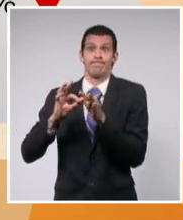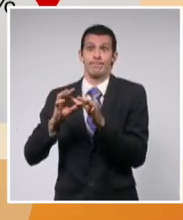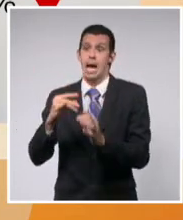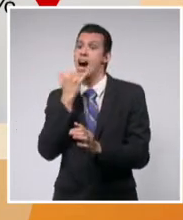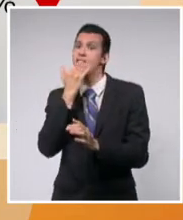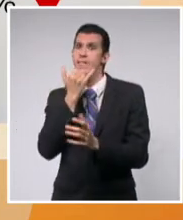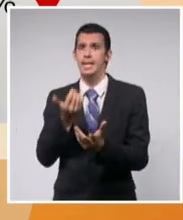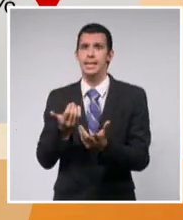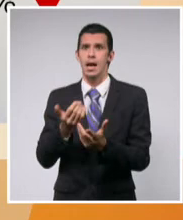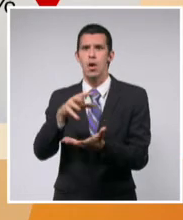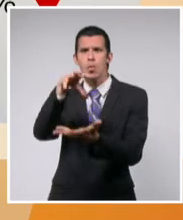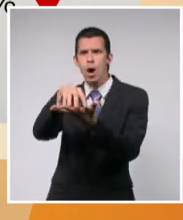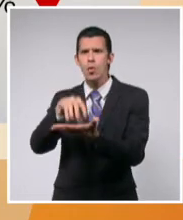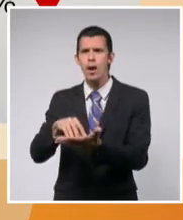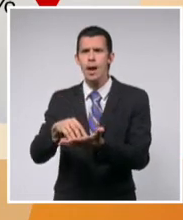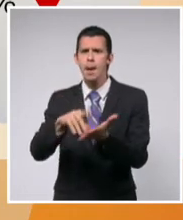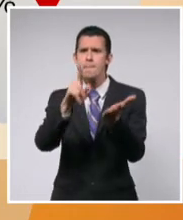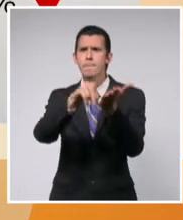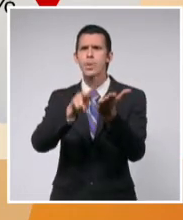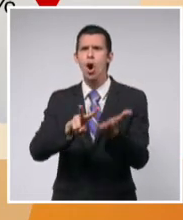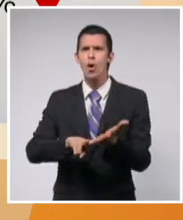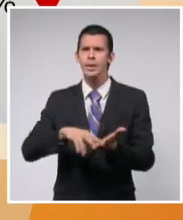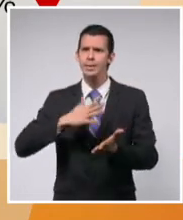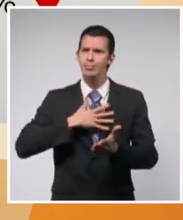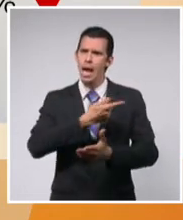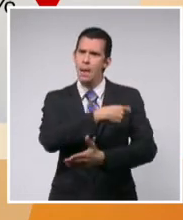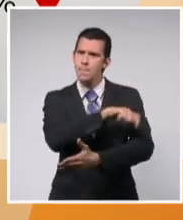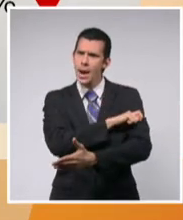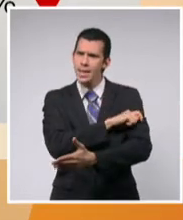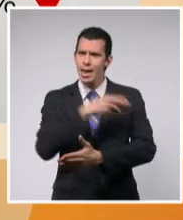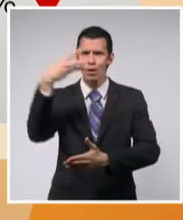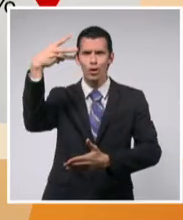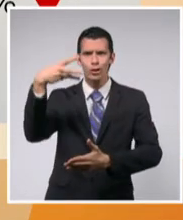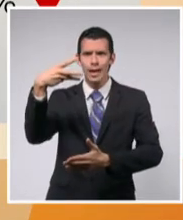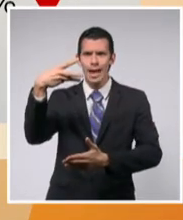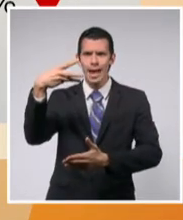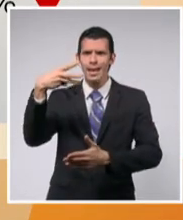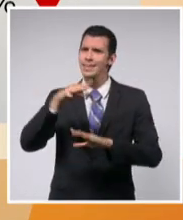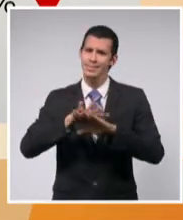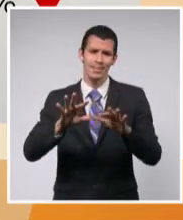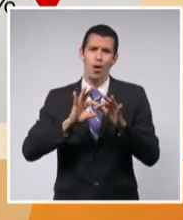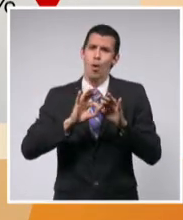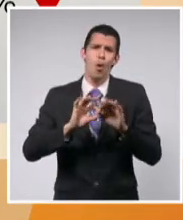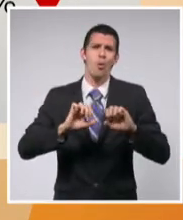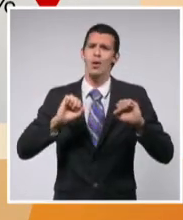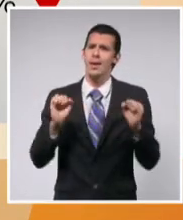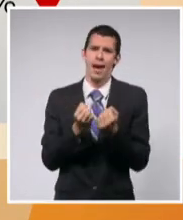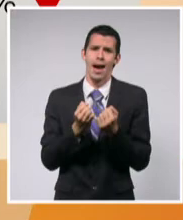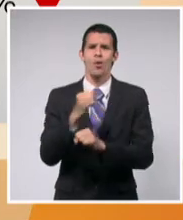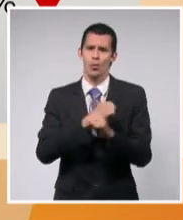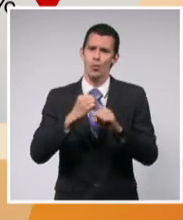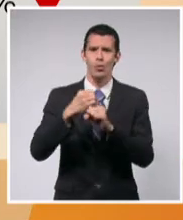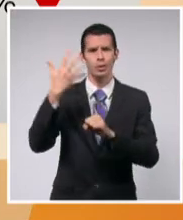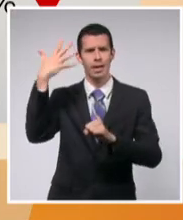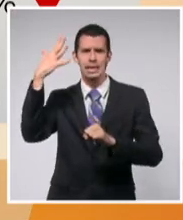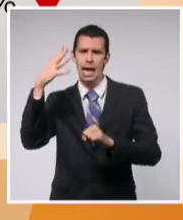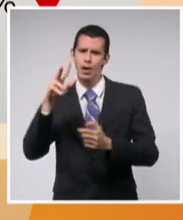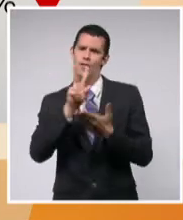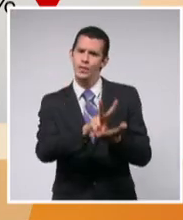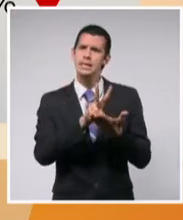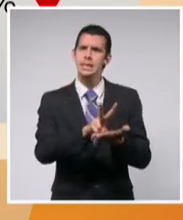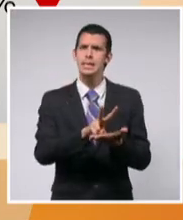80 como 6% menos las islas baleares y la comunidad valenciana con una caída del 79 9% y el 62 por ciento